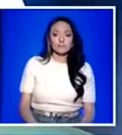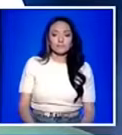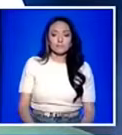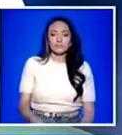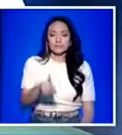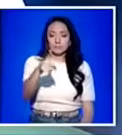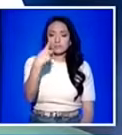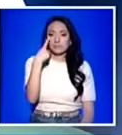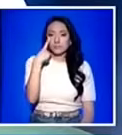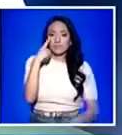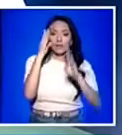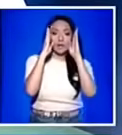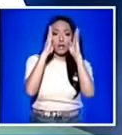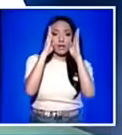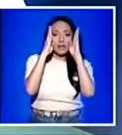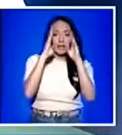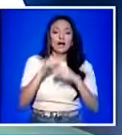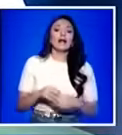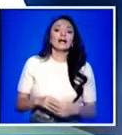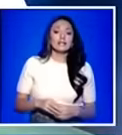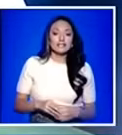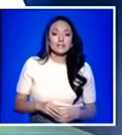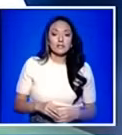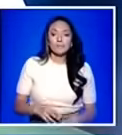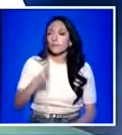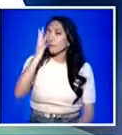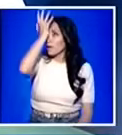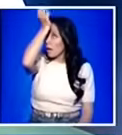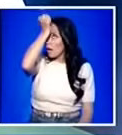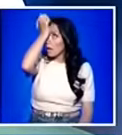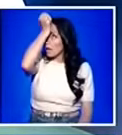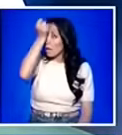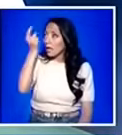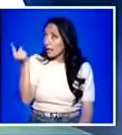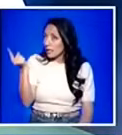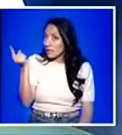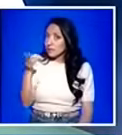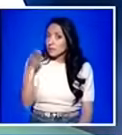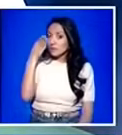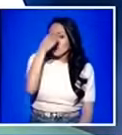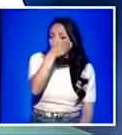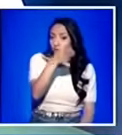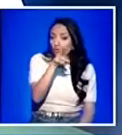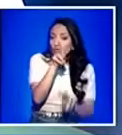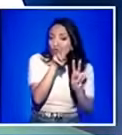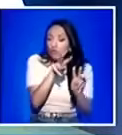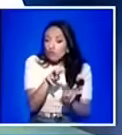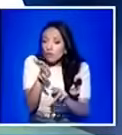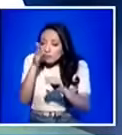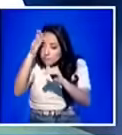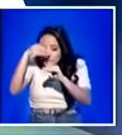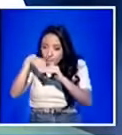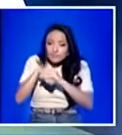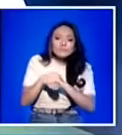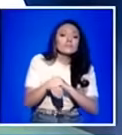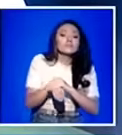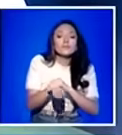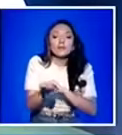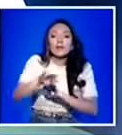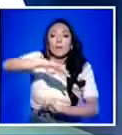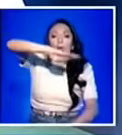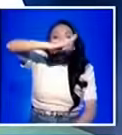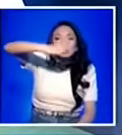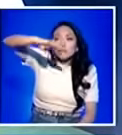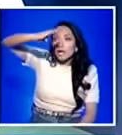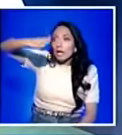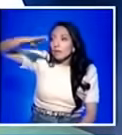presten mucha atención a la siguiente nota, porque Alex Pila, junto a un equipo de Televistazo, se adentró en medio de las montañas